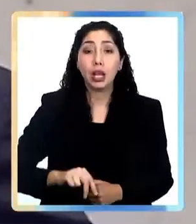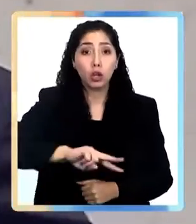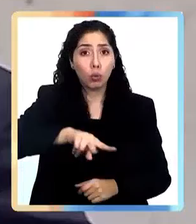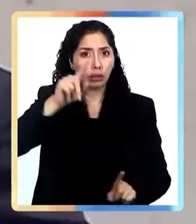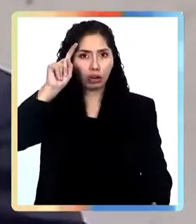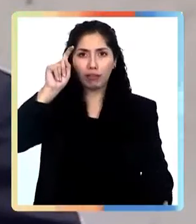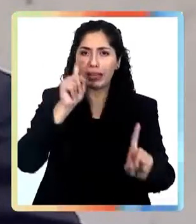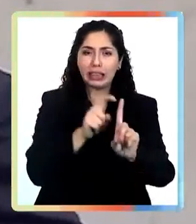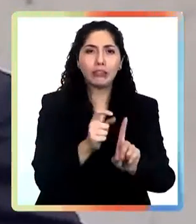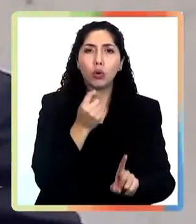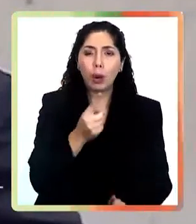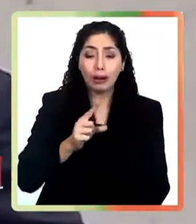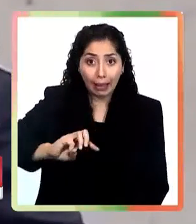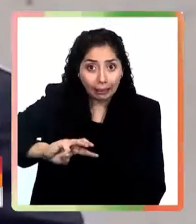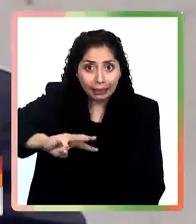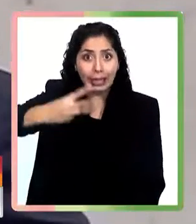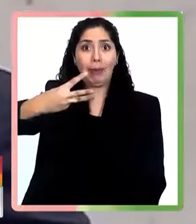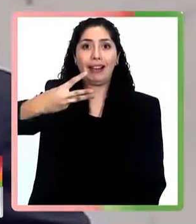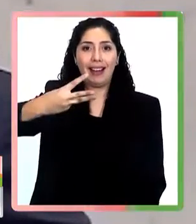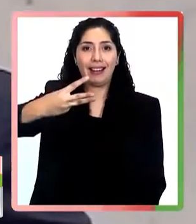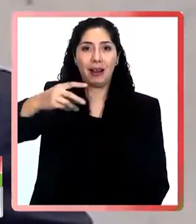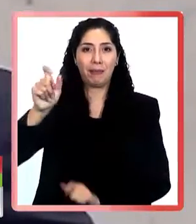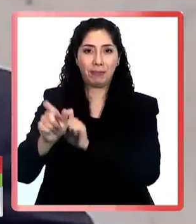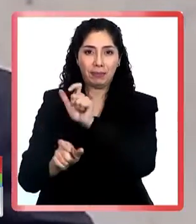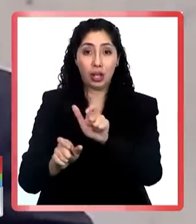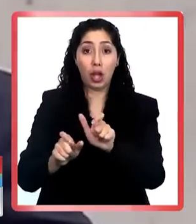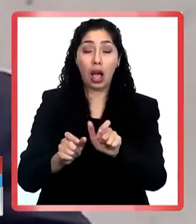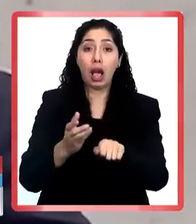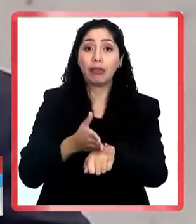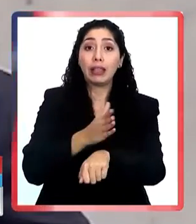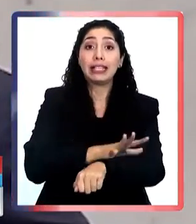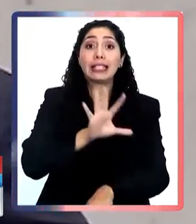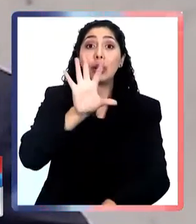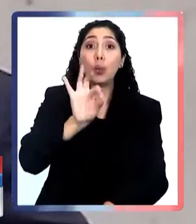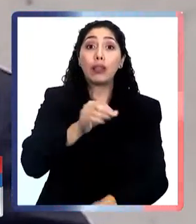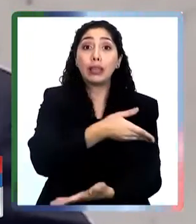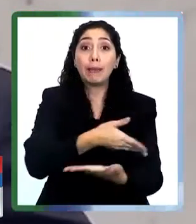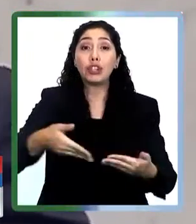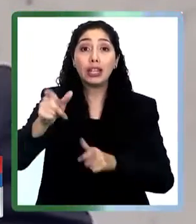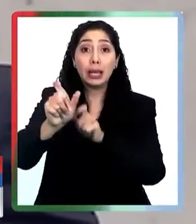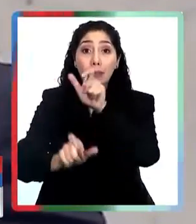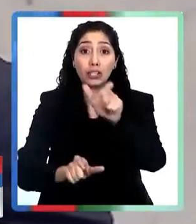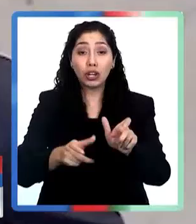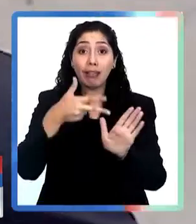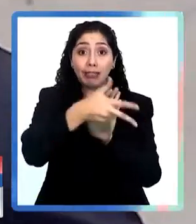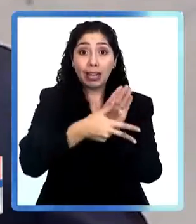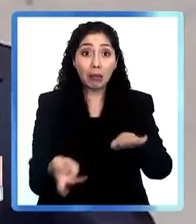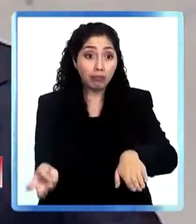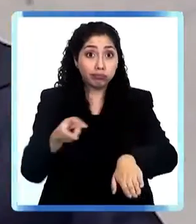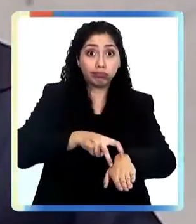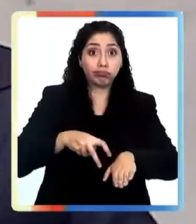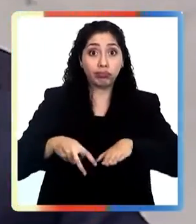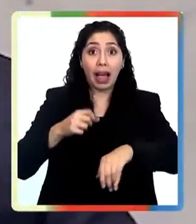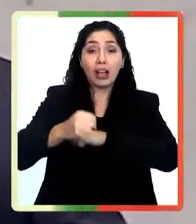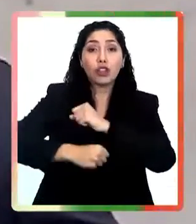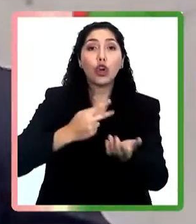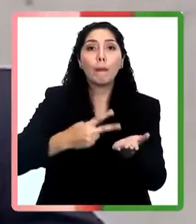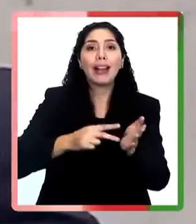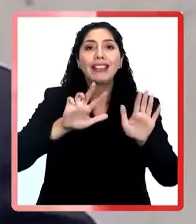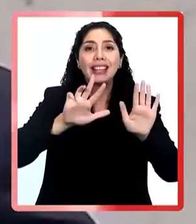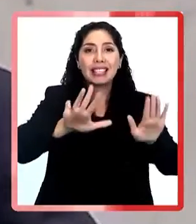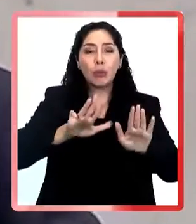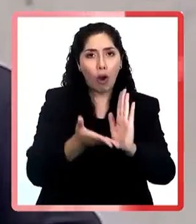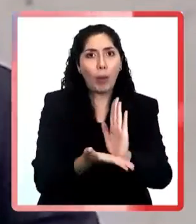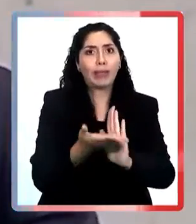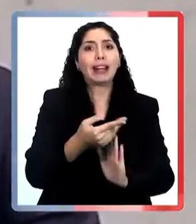nuestra meta es triplicar los pasajeros pasando de los 50 millones de personas transportadas entre en el año 2019 a